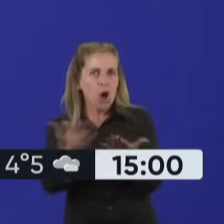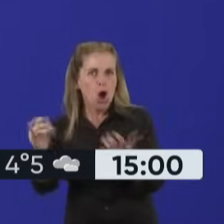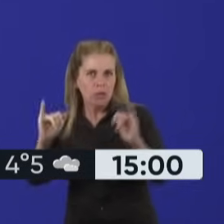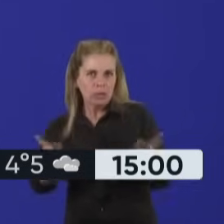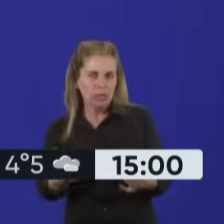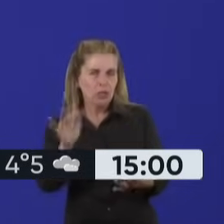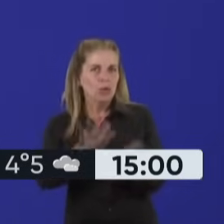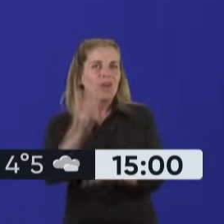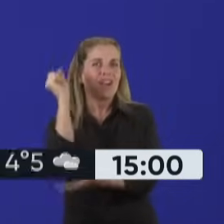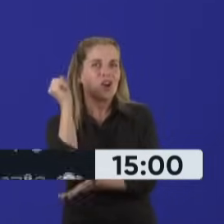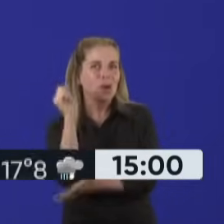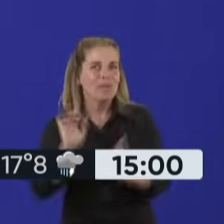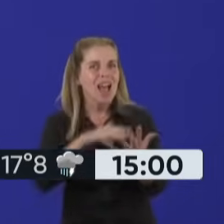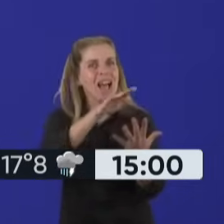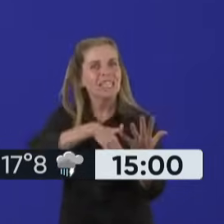general.